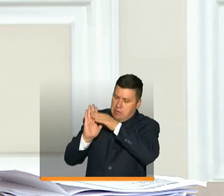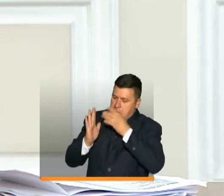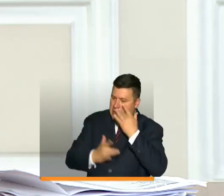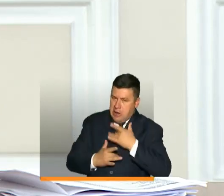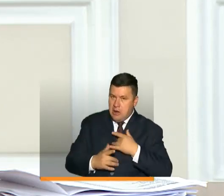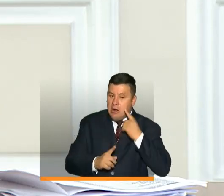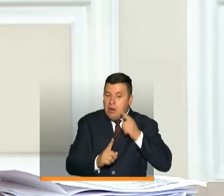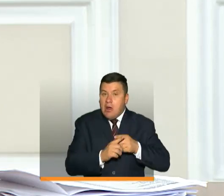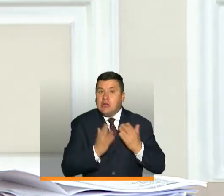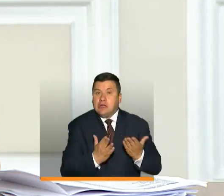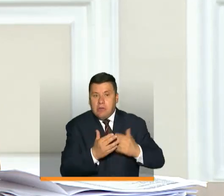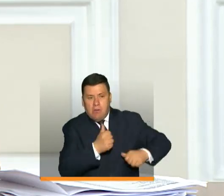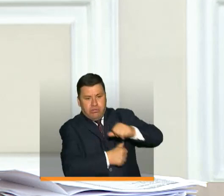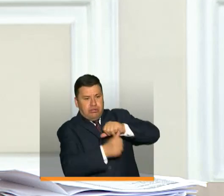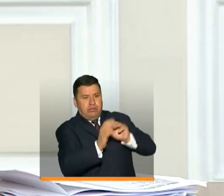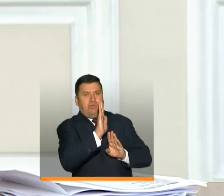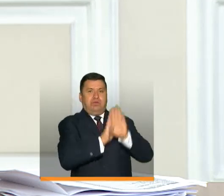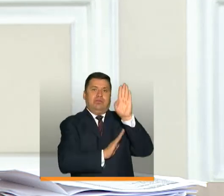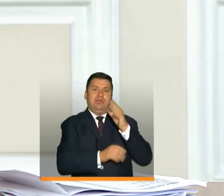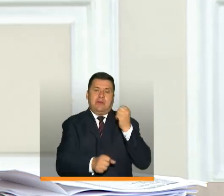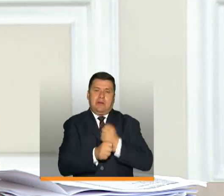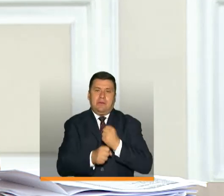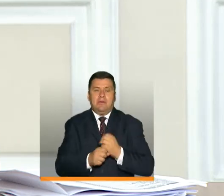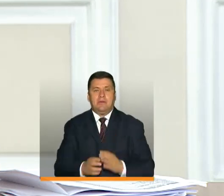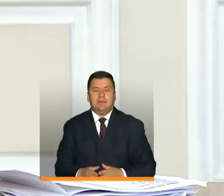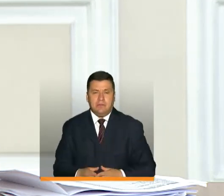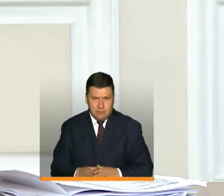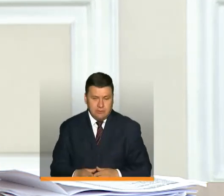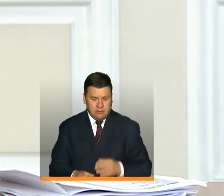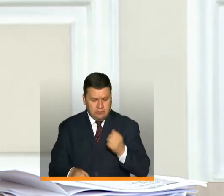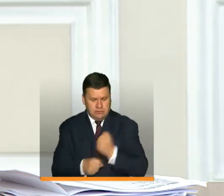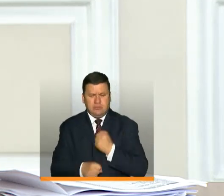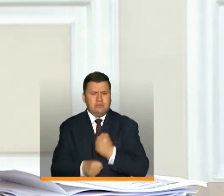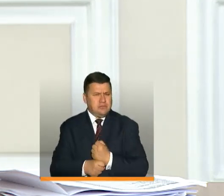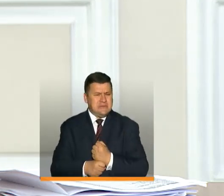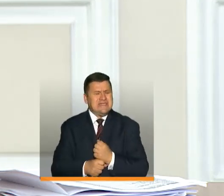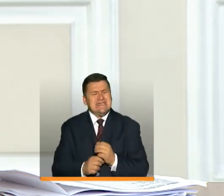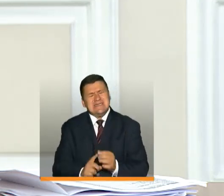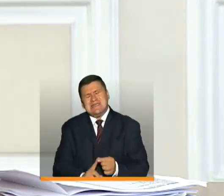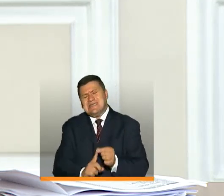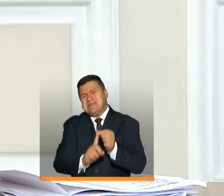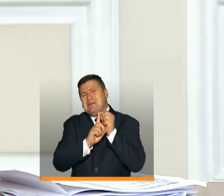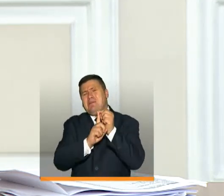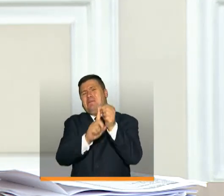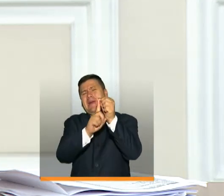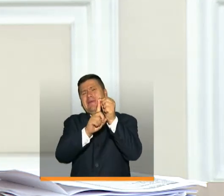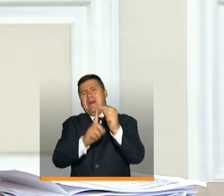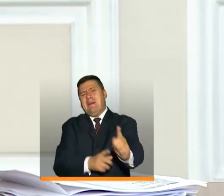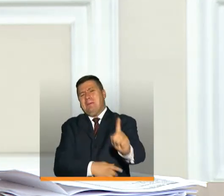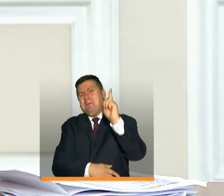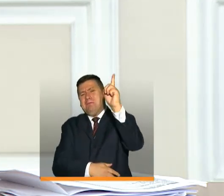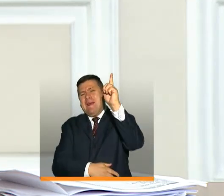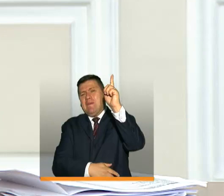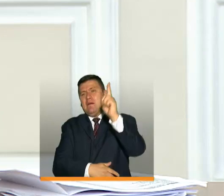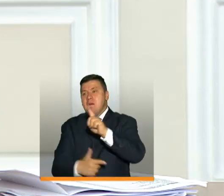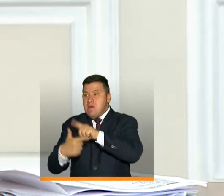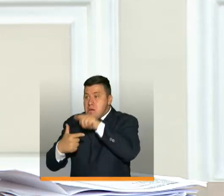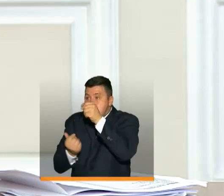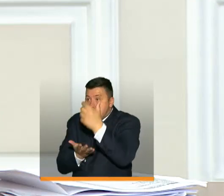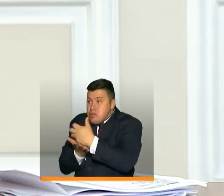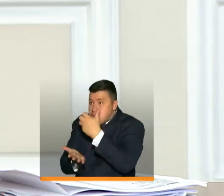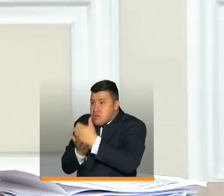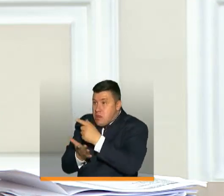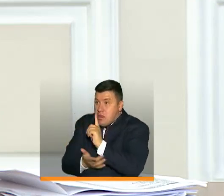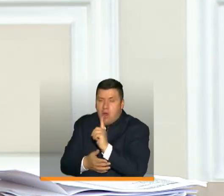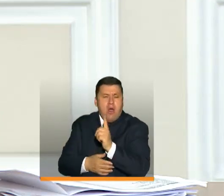la reactivación económica que genera empleos. El empleo es la prioridad. Aquí la prioridad no son las cifras de la economía per